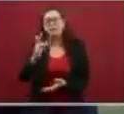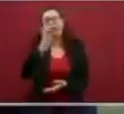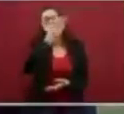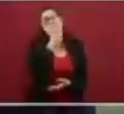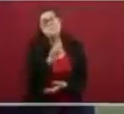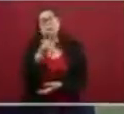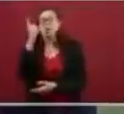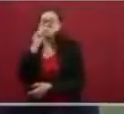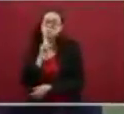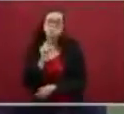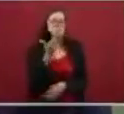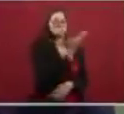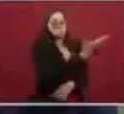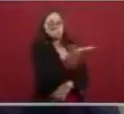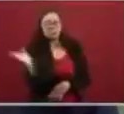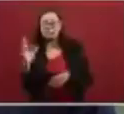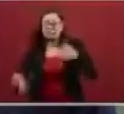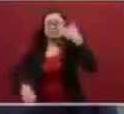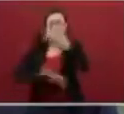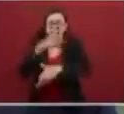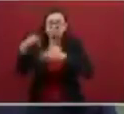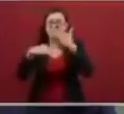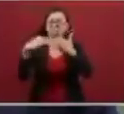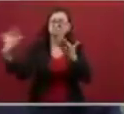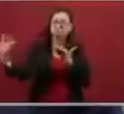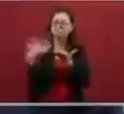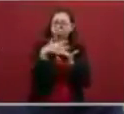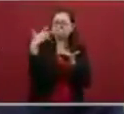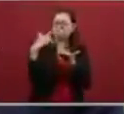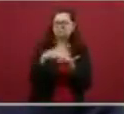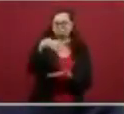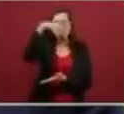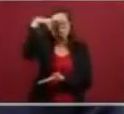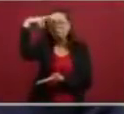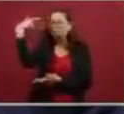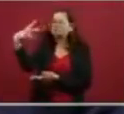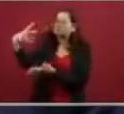a todos ustedes, a millones de mexicanos,